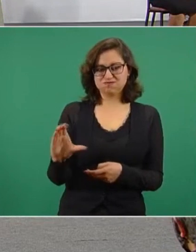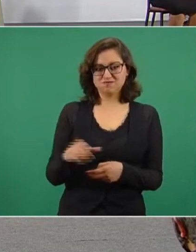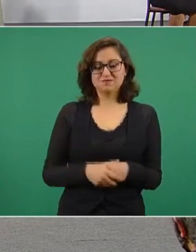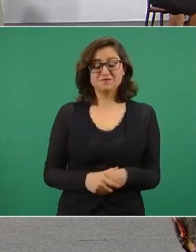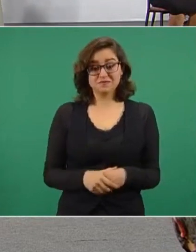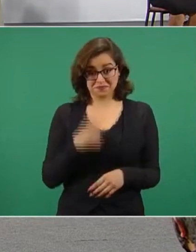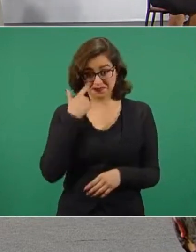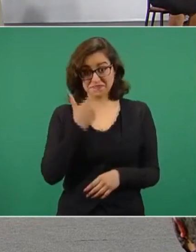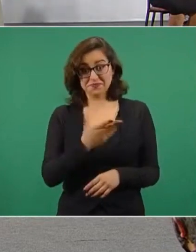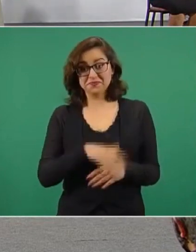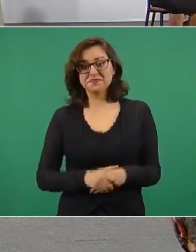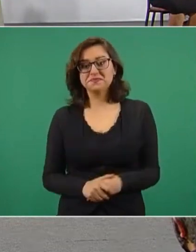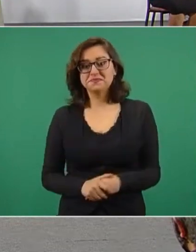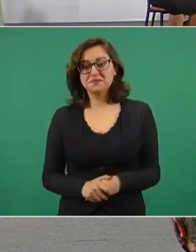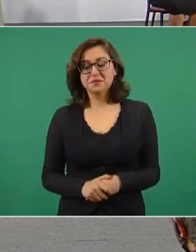Y ayer el juez